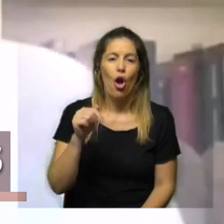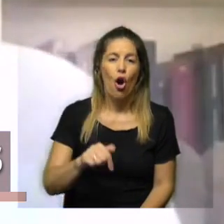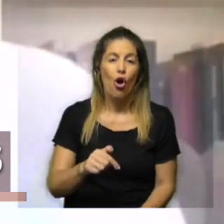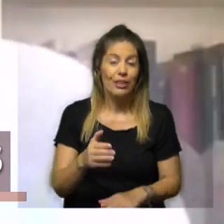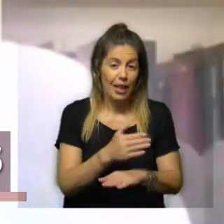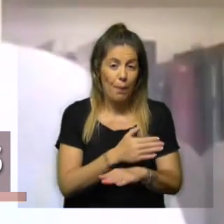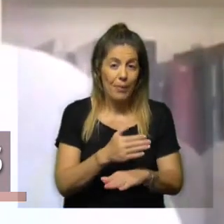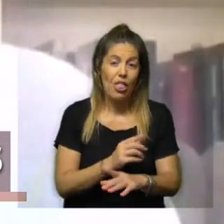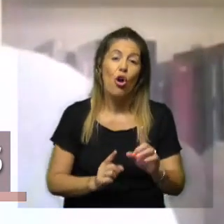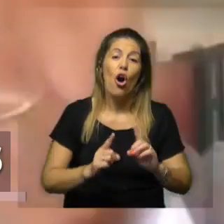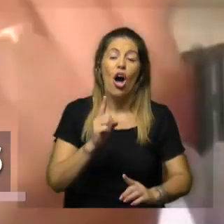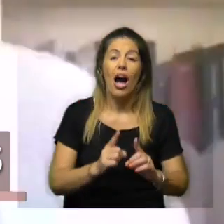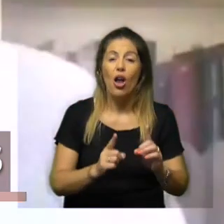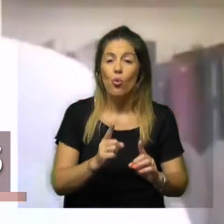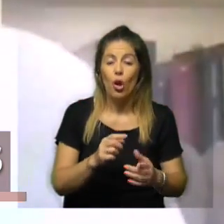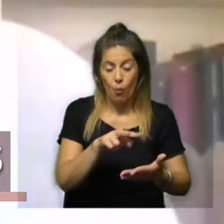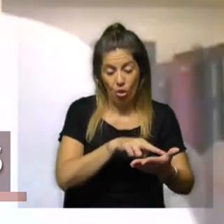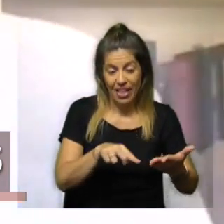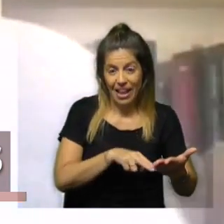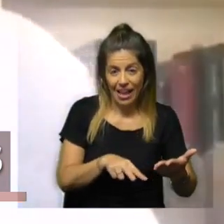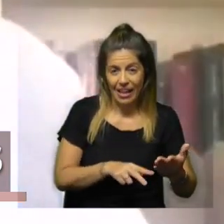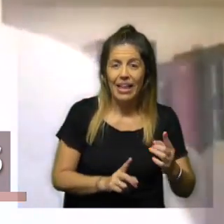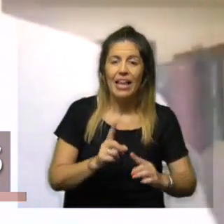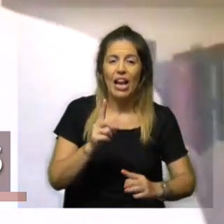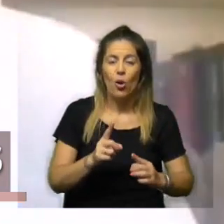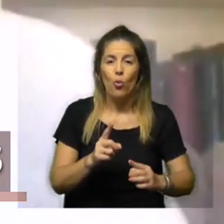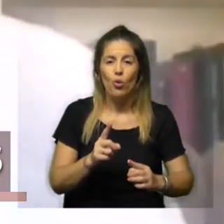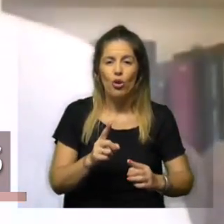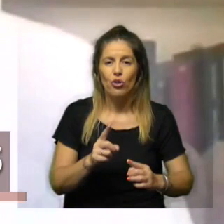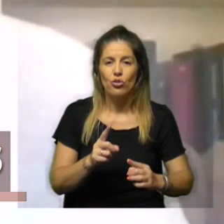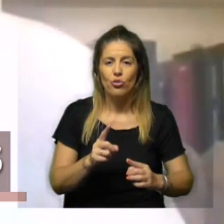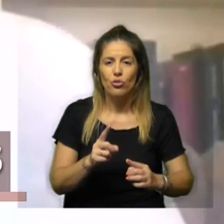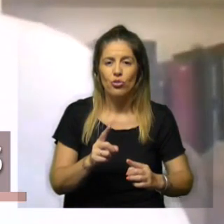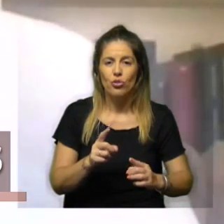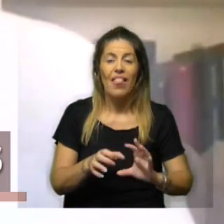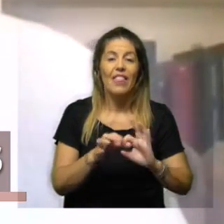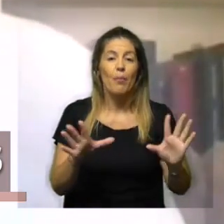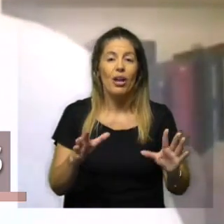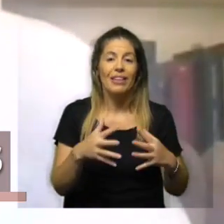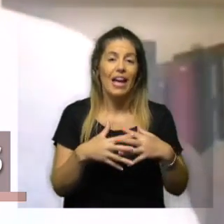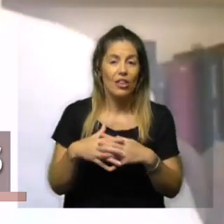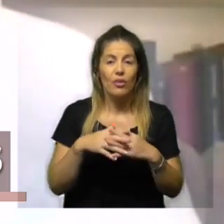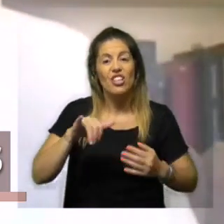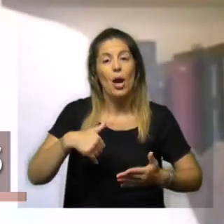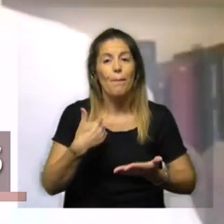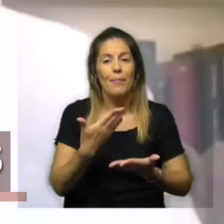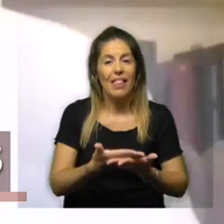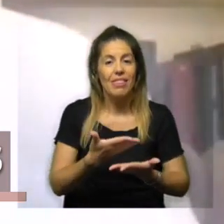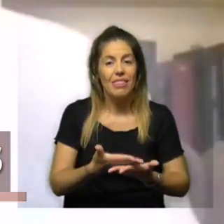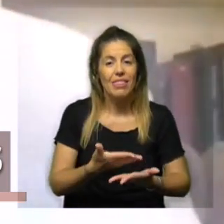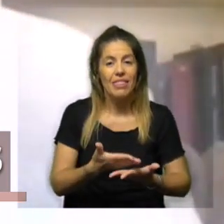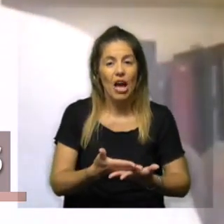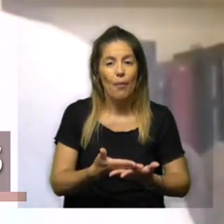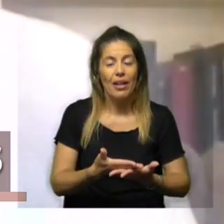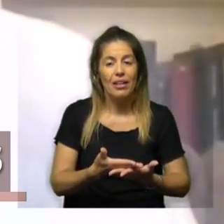temprano pude leer que algunos legisladores demócratas estadounidenses ya se planteaban en esta